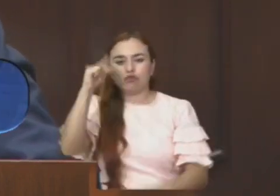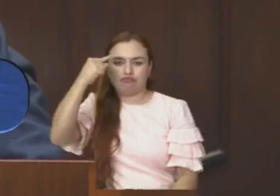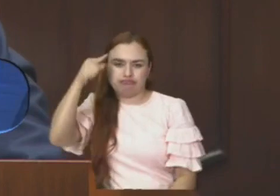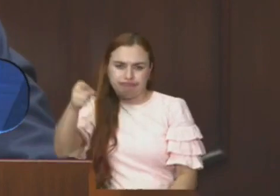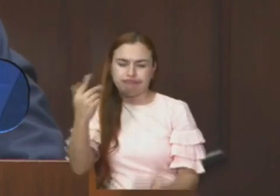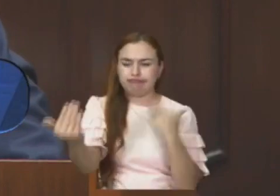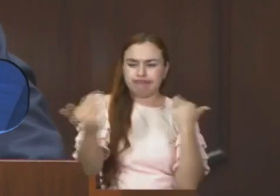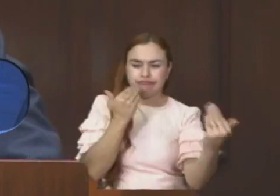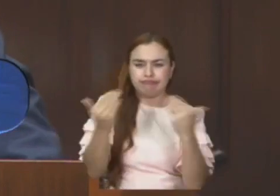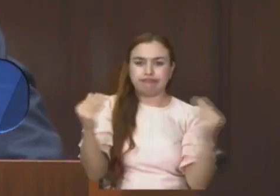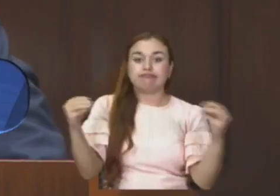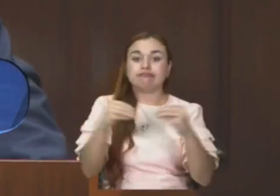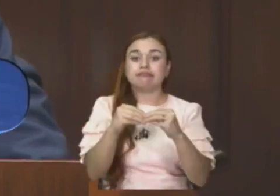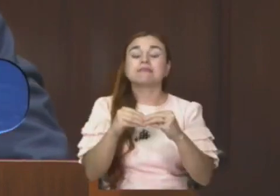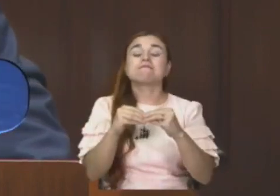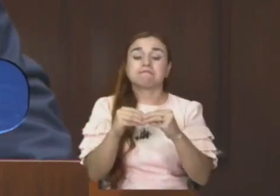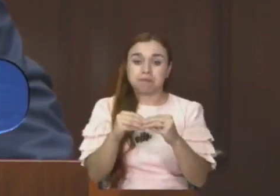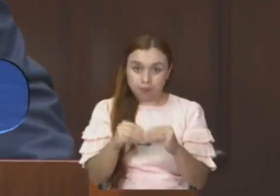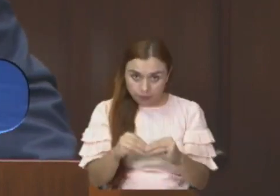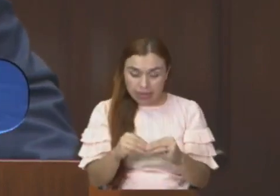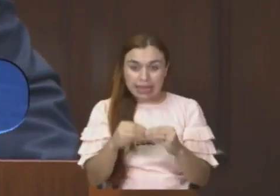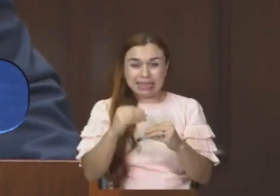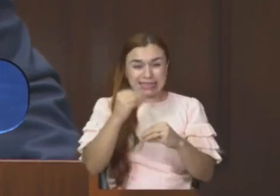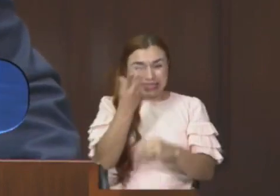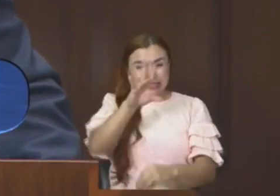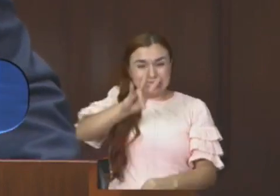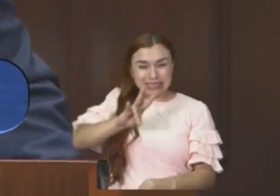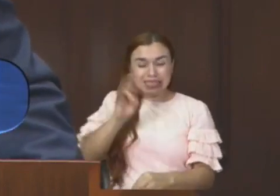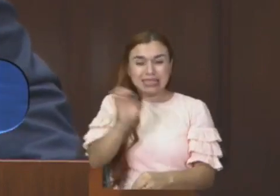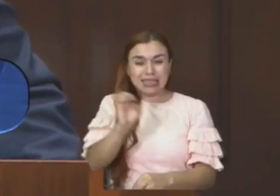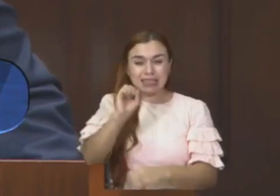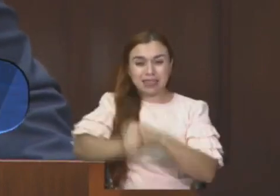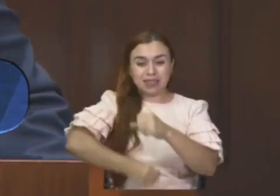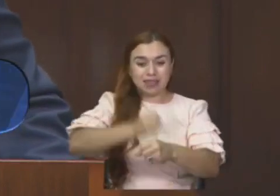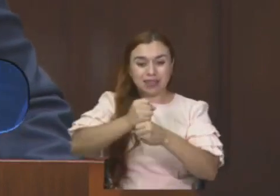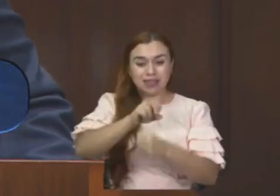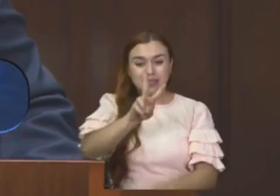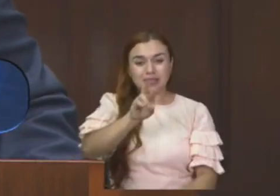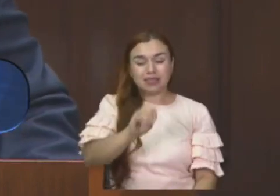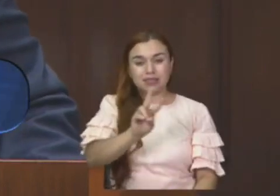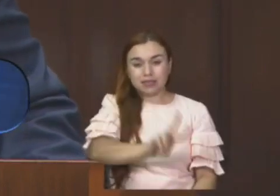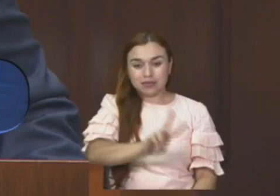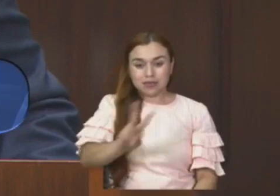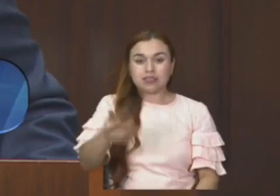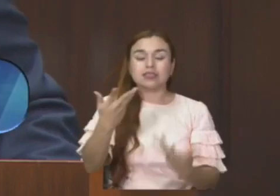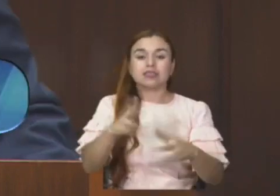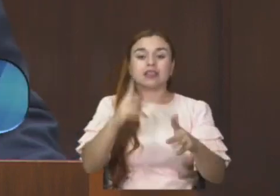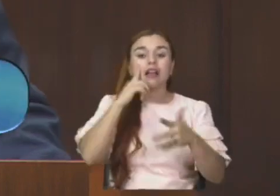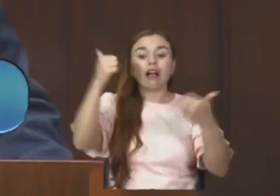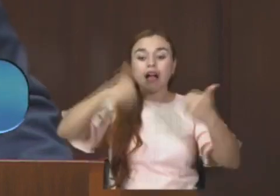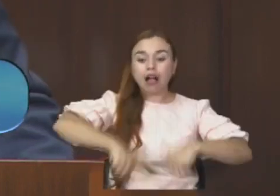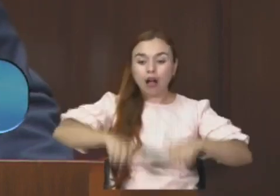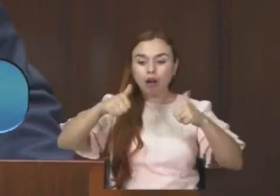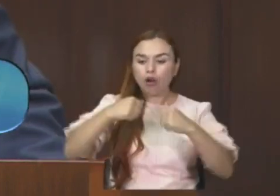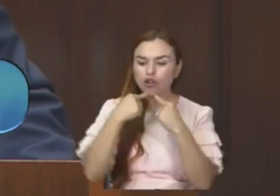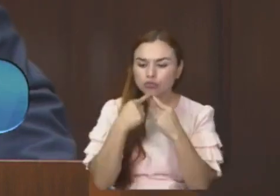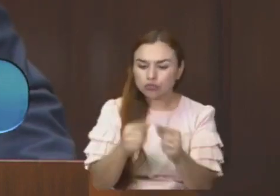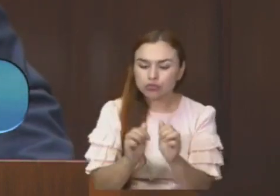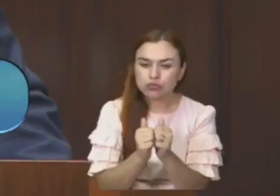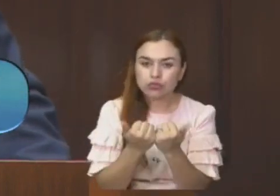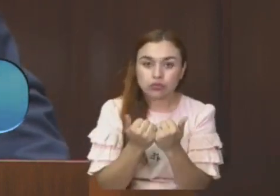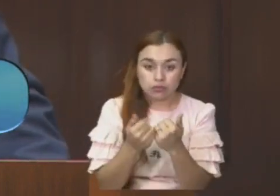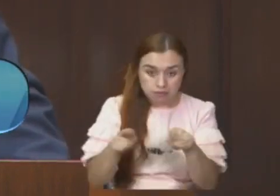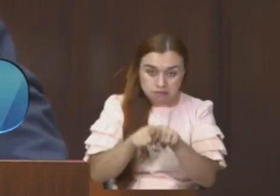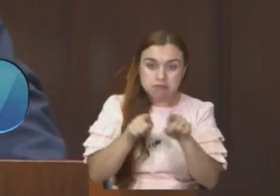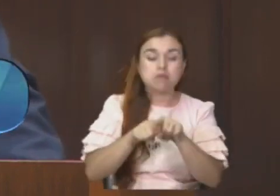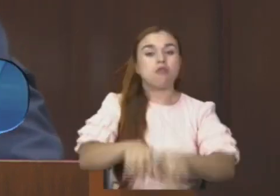el 17 de enero del 2022, donde acordaban los términos fiscales, económicos, ambientales, laborales, y además